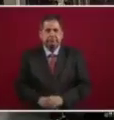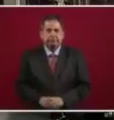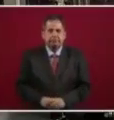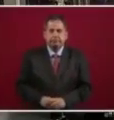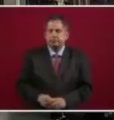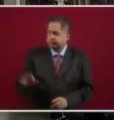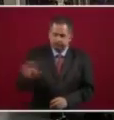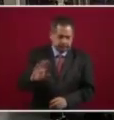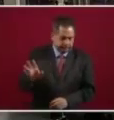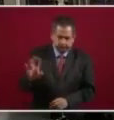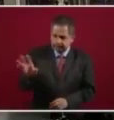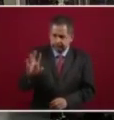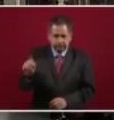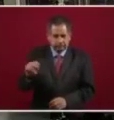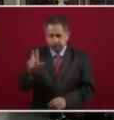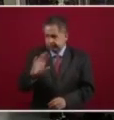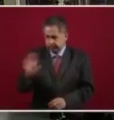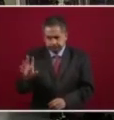No,